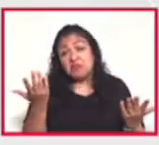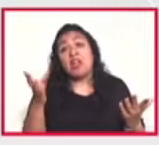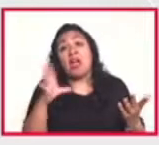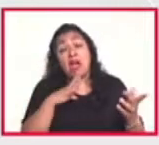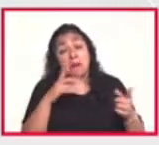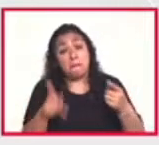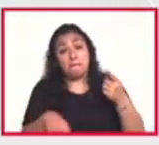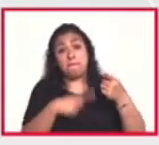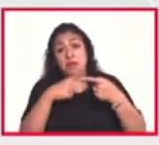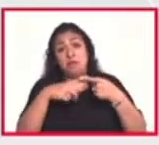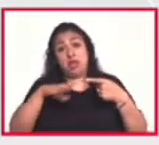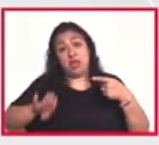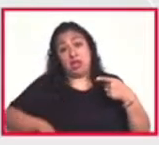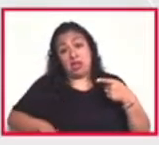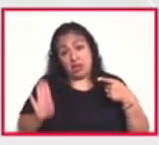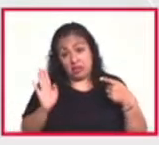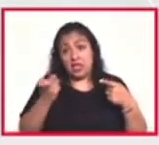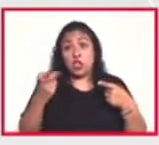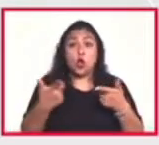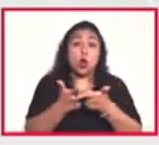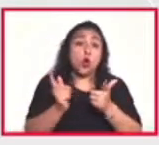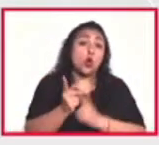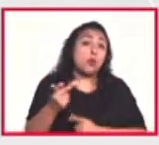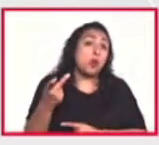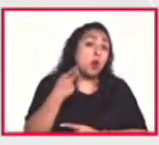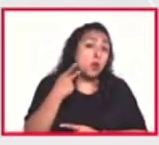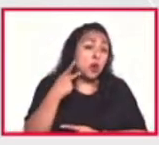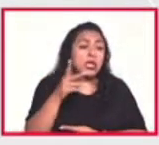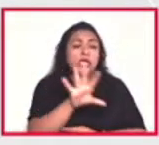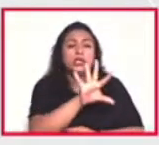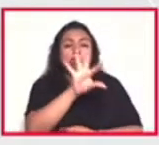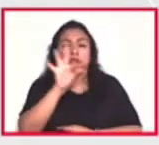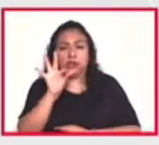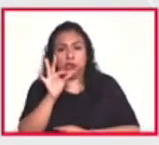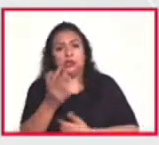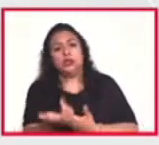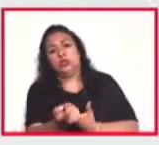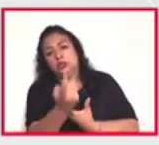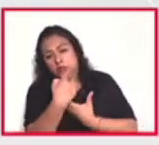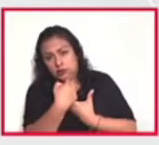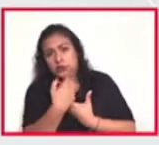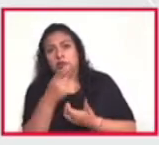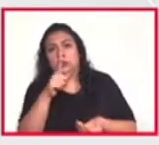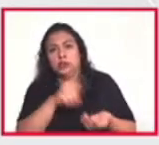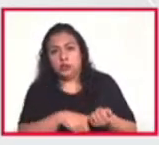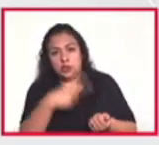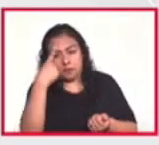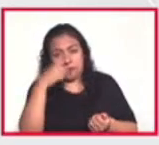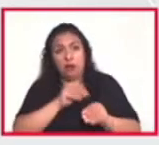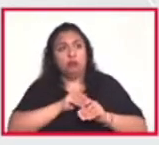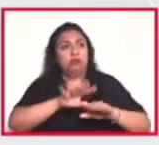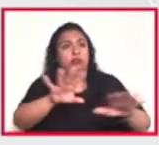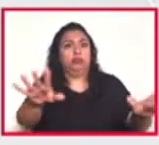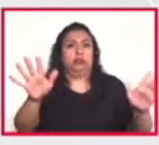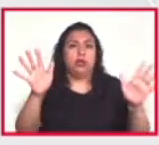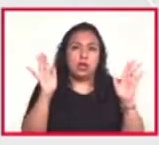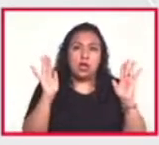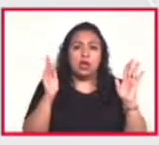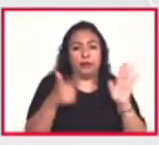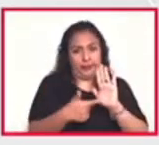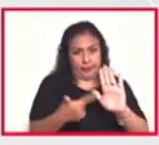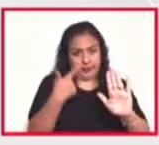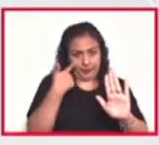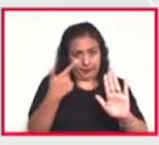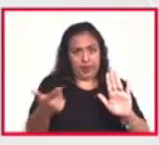primer elemento, y con ello los partidos políticos las atrapan inmediatamente para lanzarlas como gente